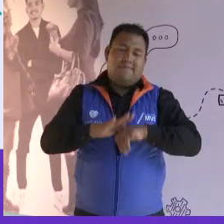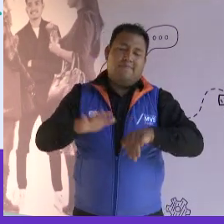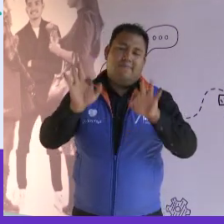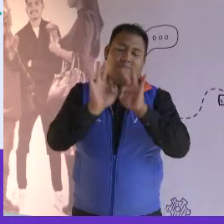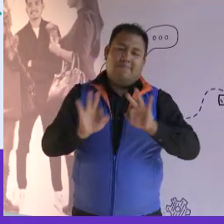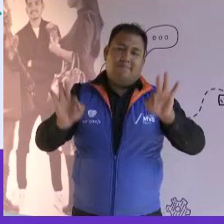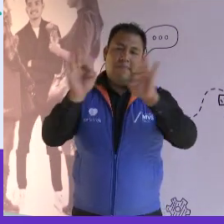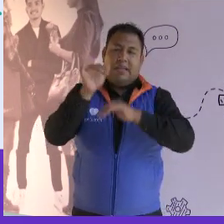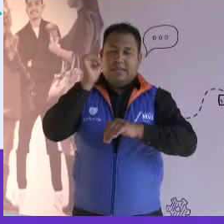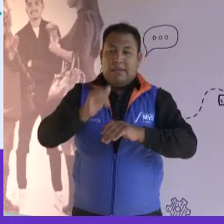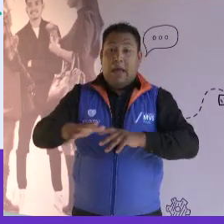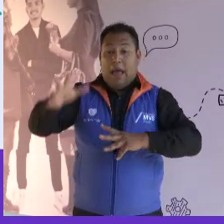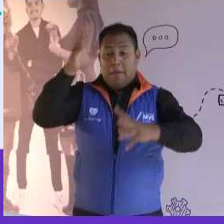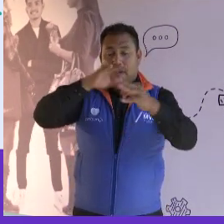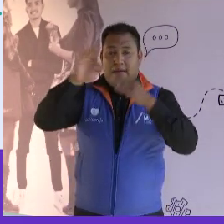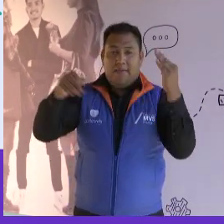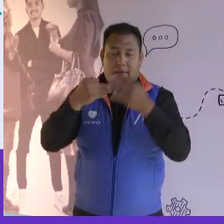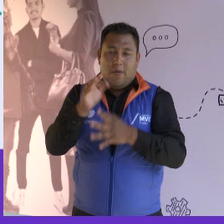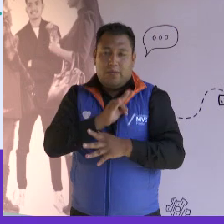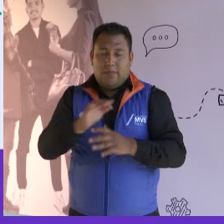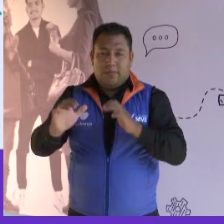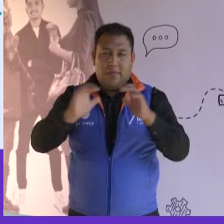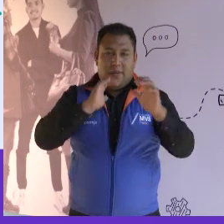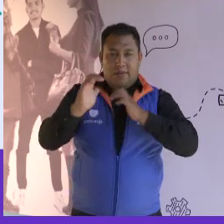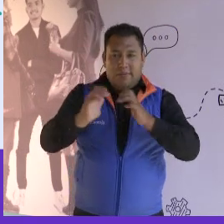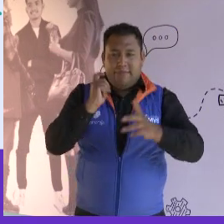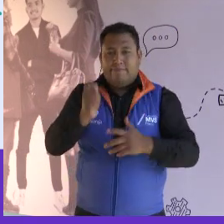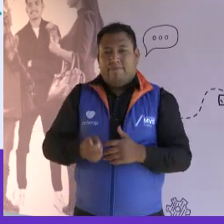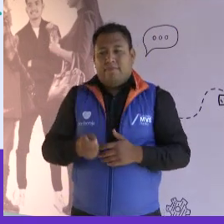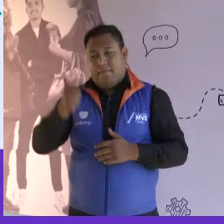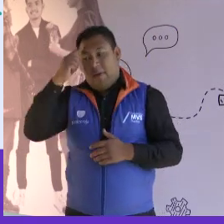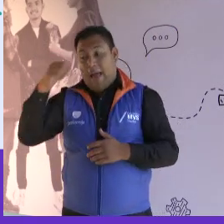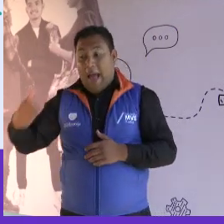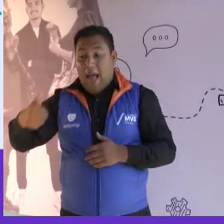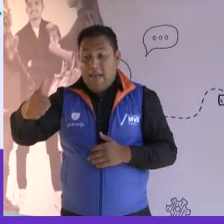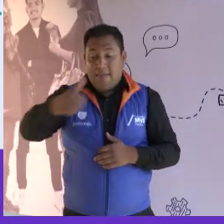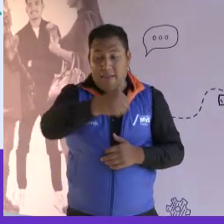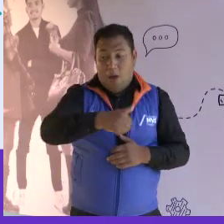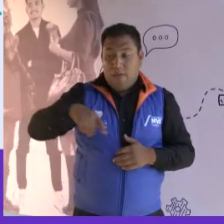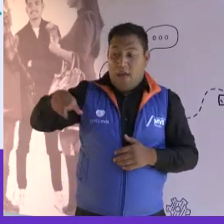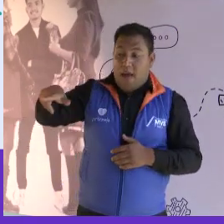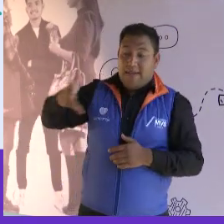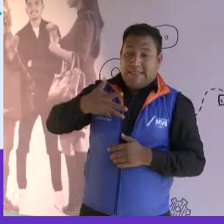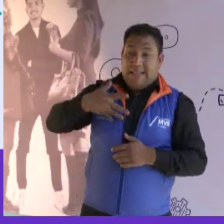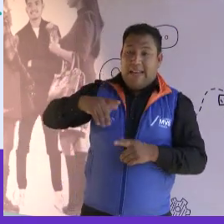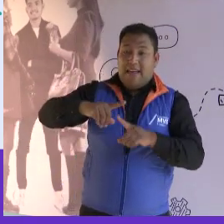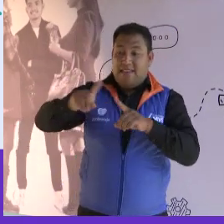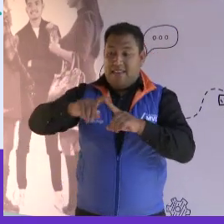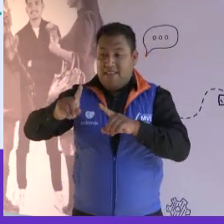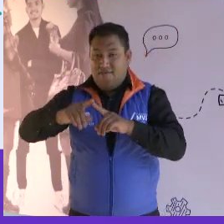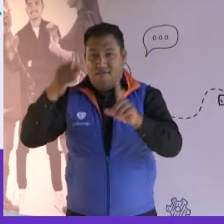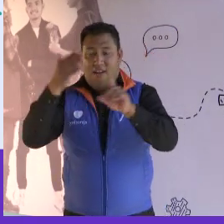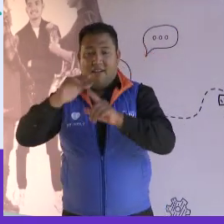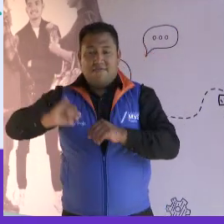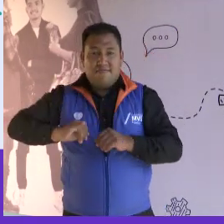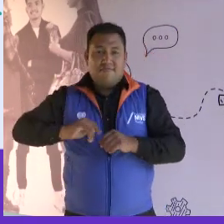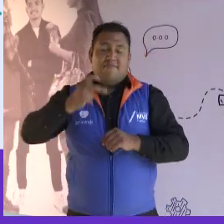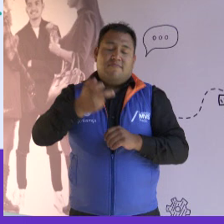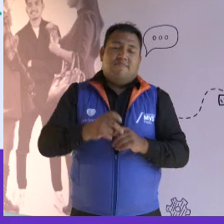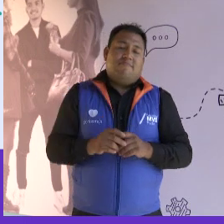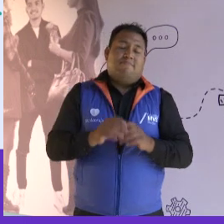está detrás, ¿no? Los intereses de cada una de las partes. Y sin más,